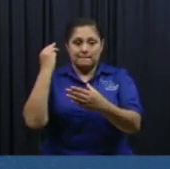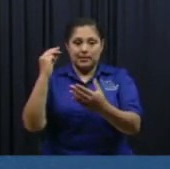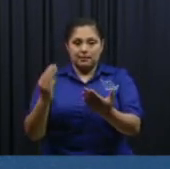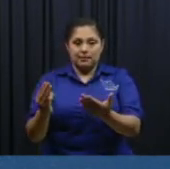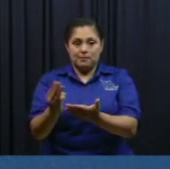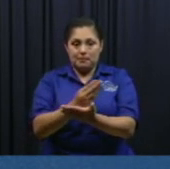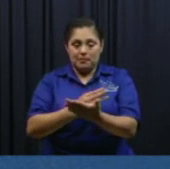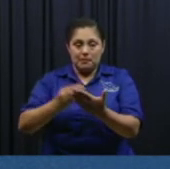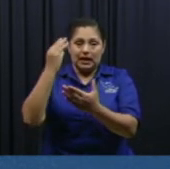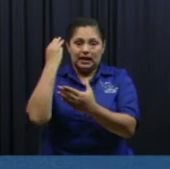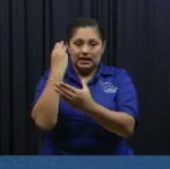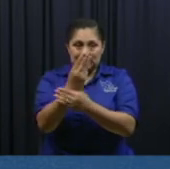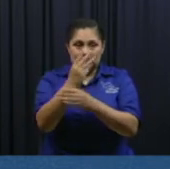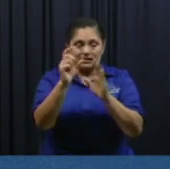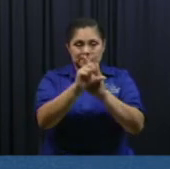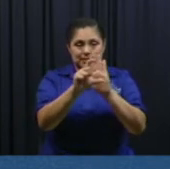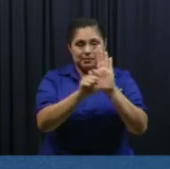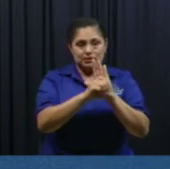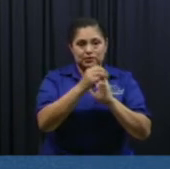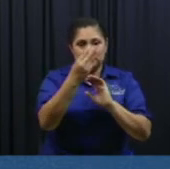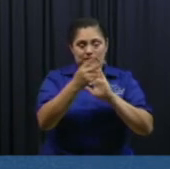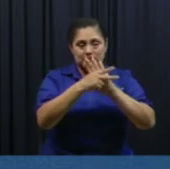tres versículo diez